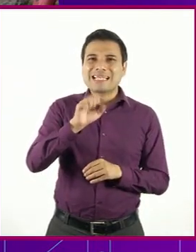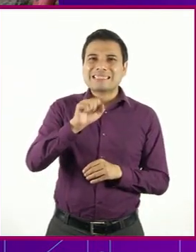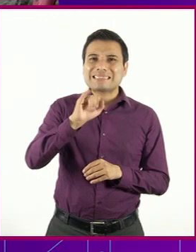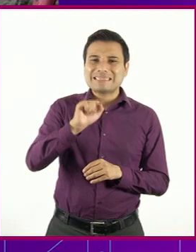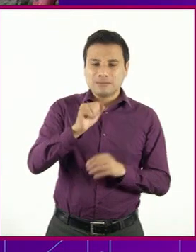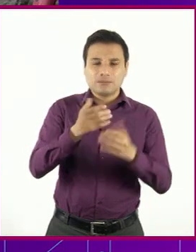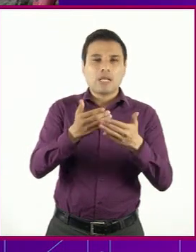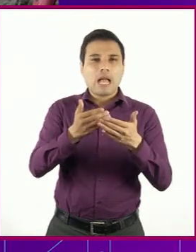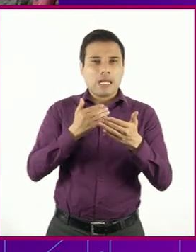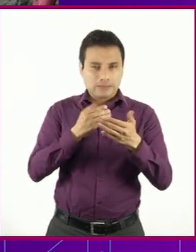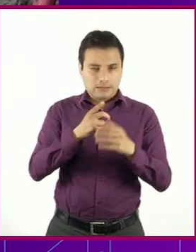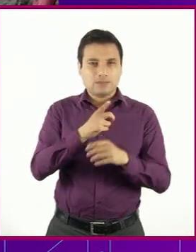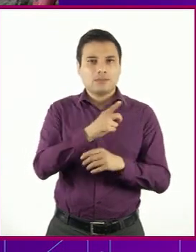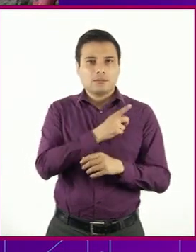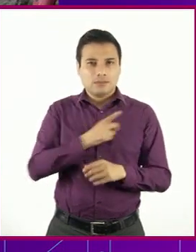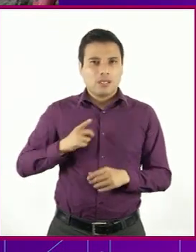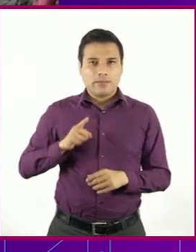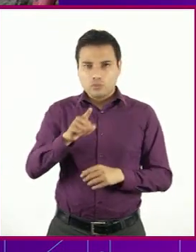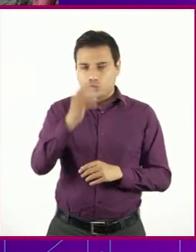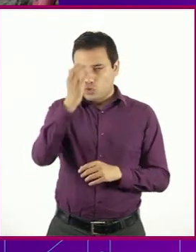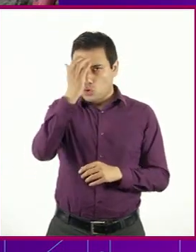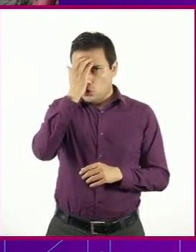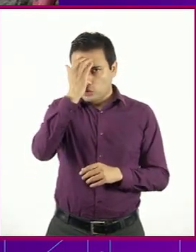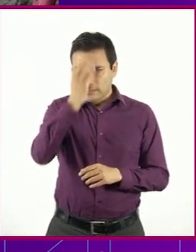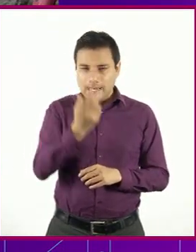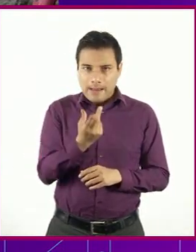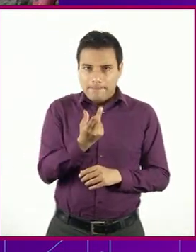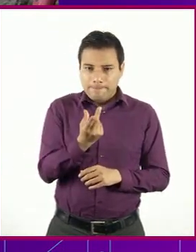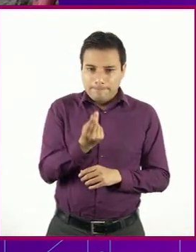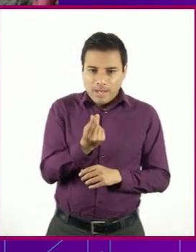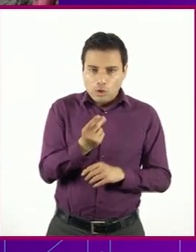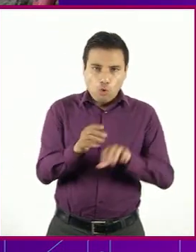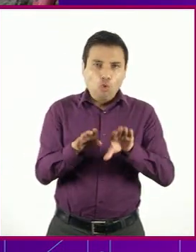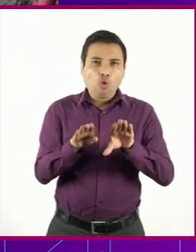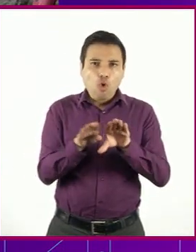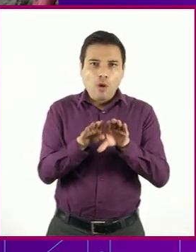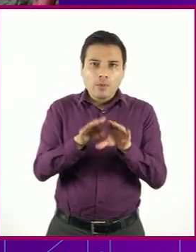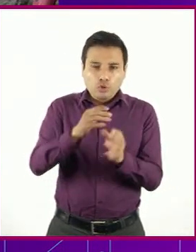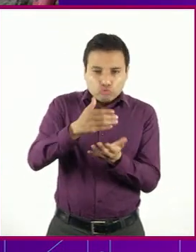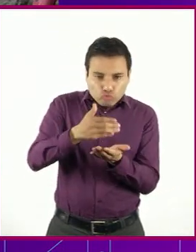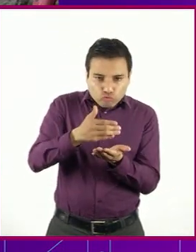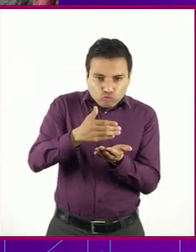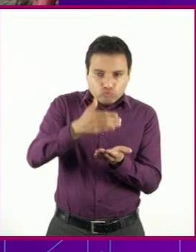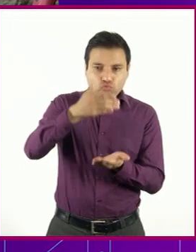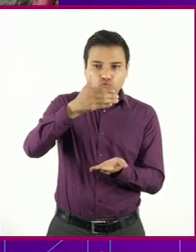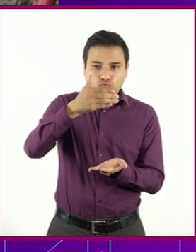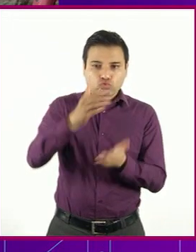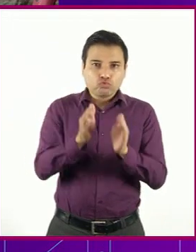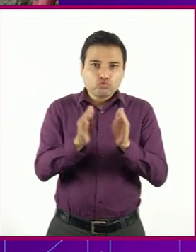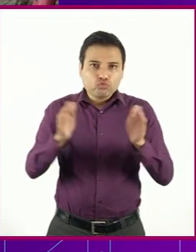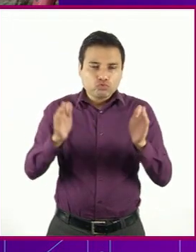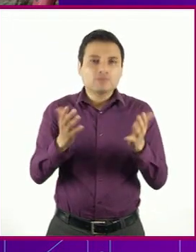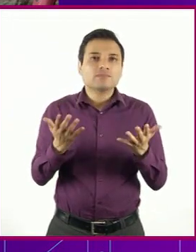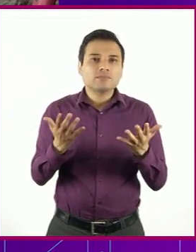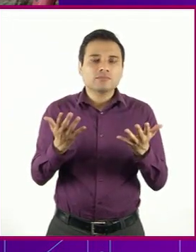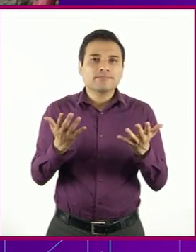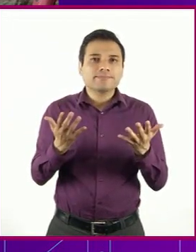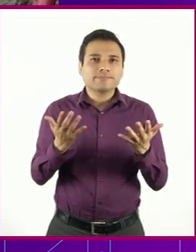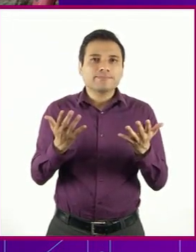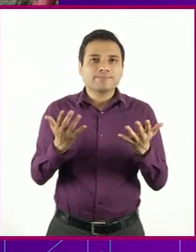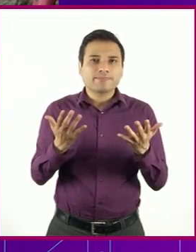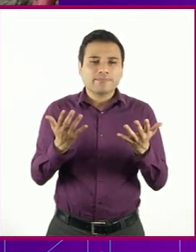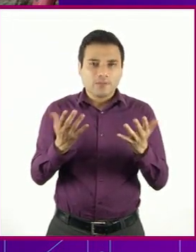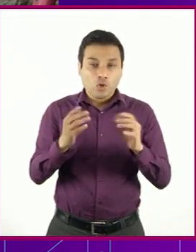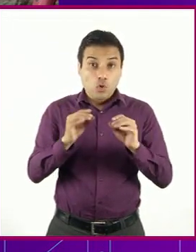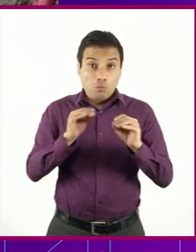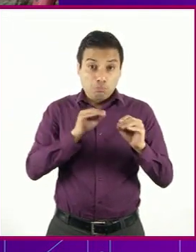¿no? Dependiendo de la altura donde va a estar la prótesis, considerar si va a haber movilidad completa, movilidad parcial,